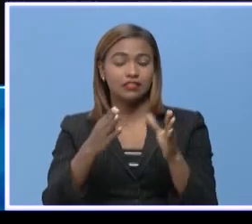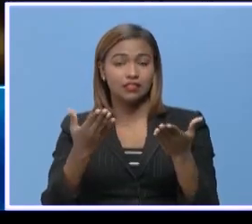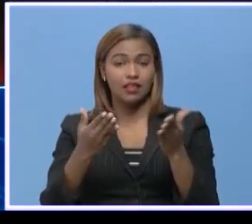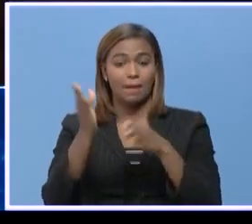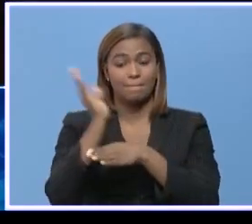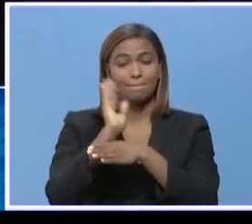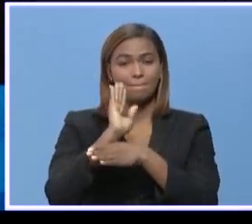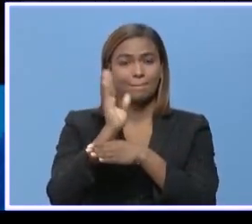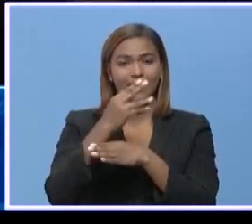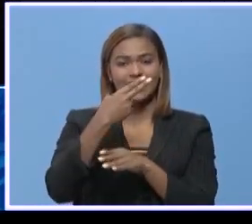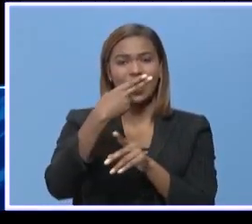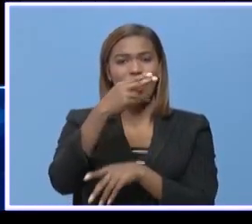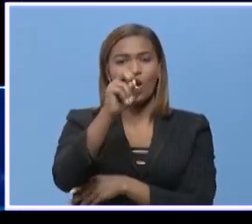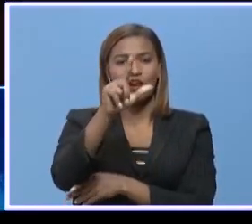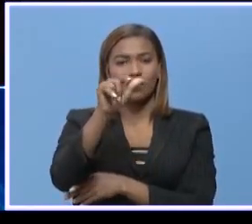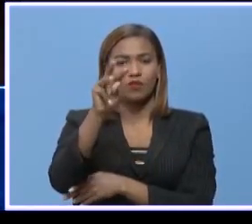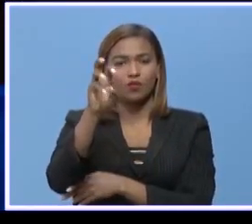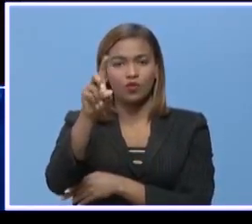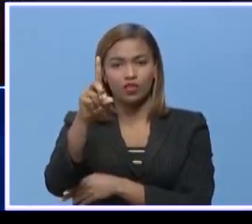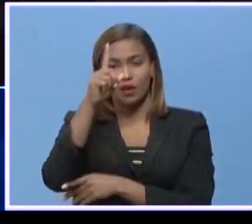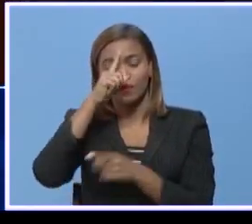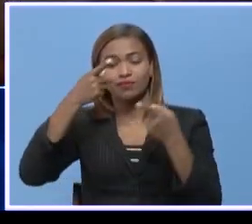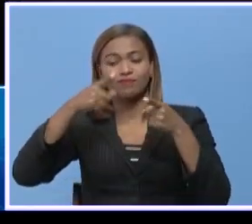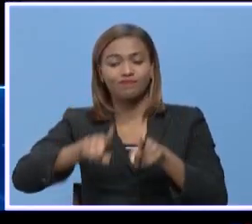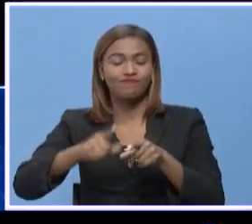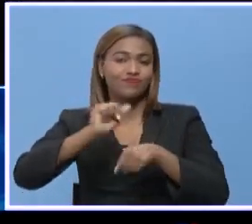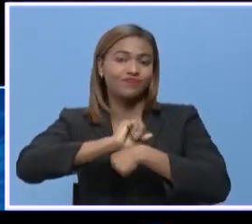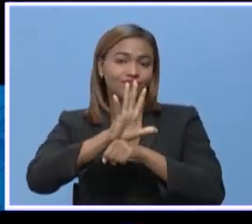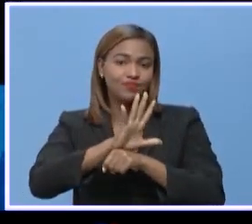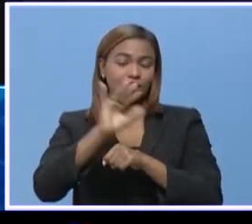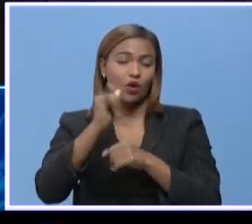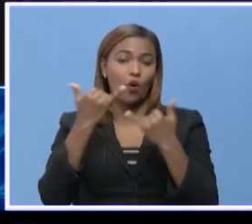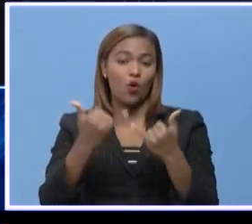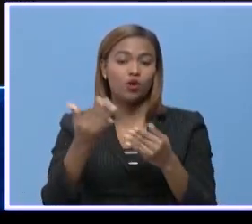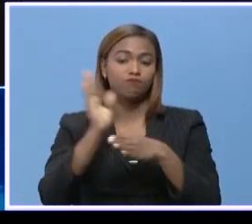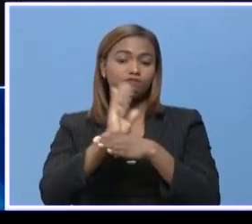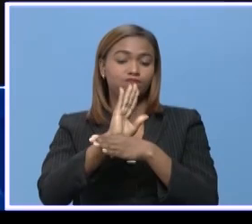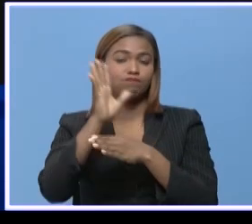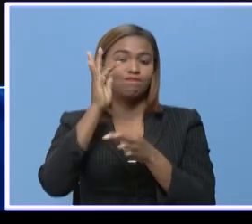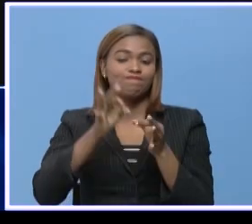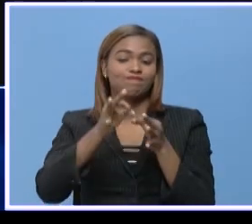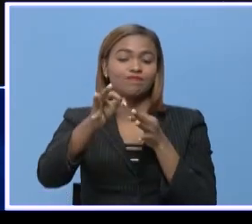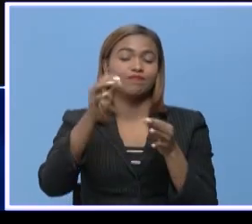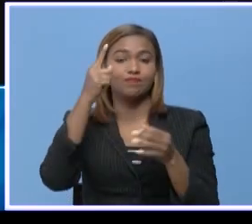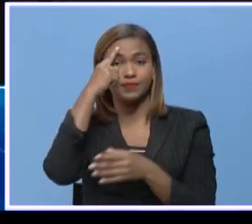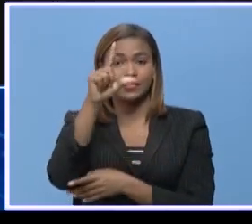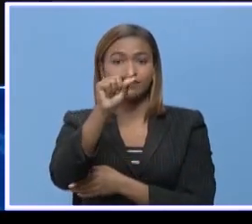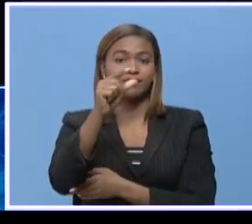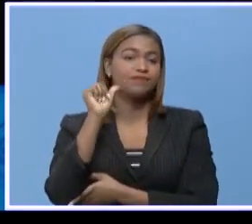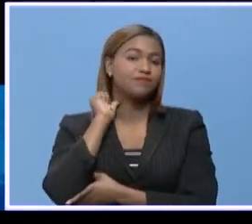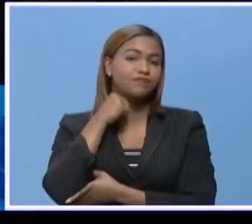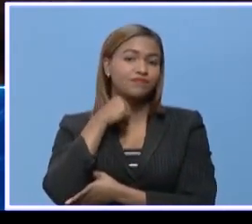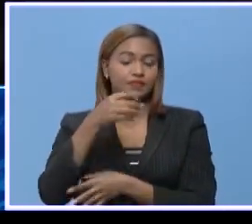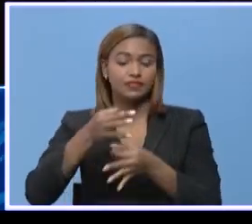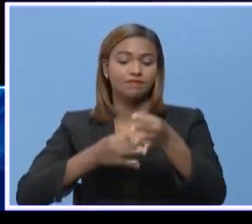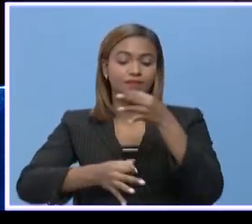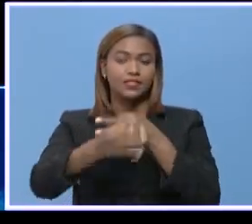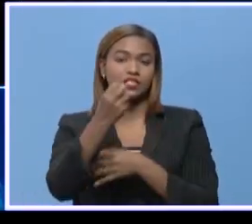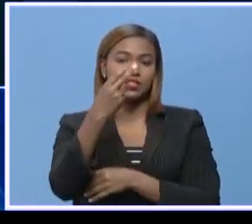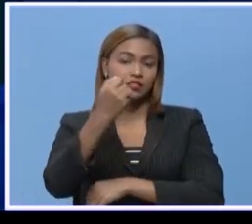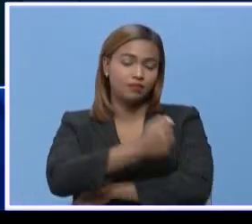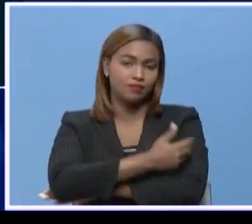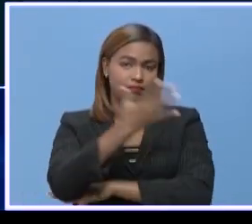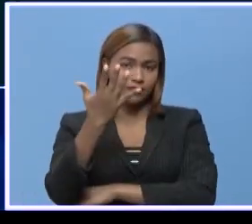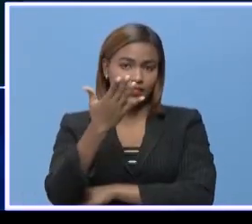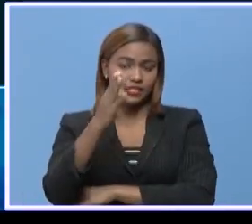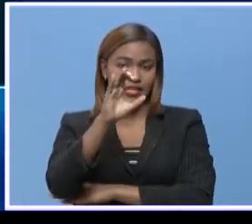de películas en Hollywood por culpa de la pandemia y ahora su estreno está fijado para el 20 de agosto en lugar del 12 de marzo.